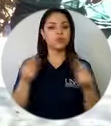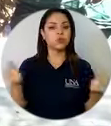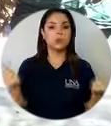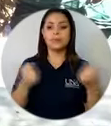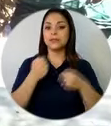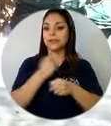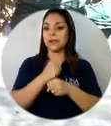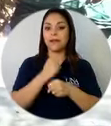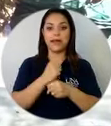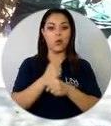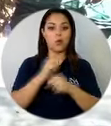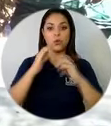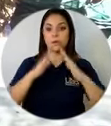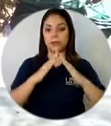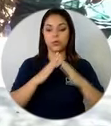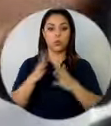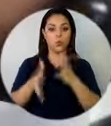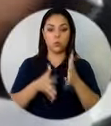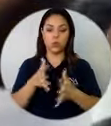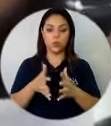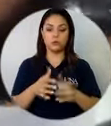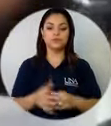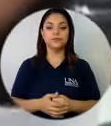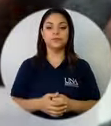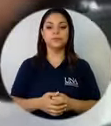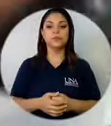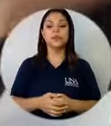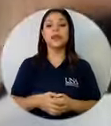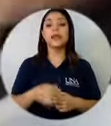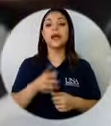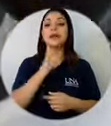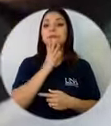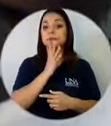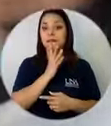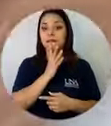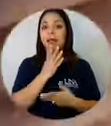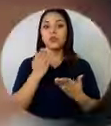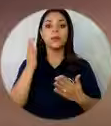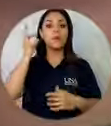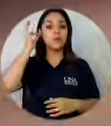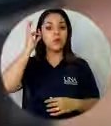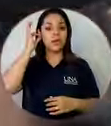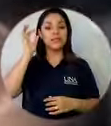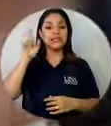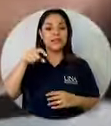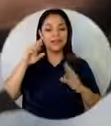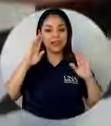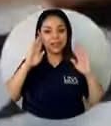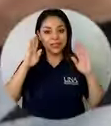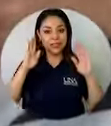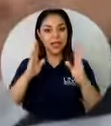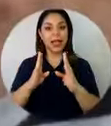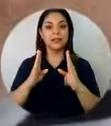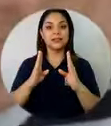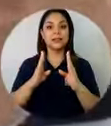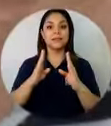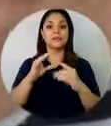no resuelve el tema del trabajo doméstico y el cuidado. Estamos hablando de que si las mujeres tienen que